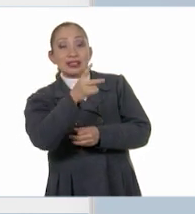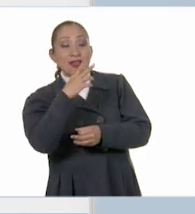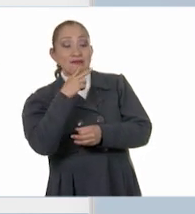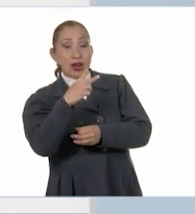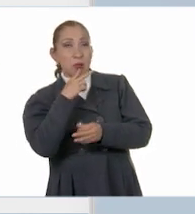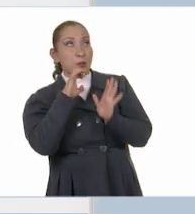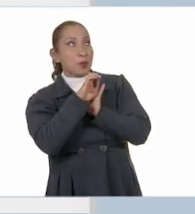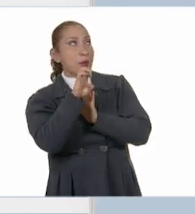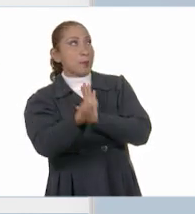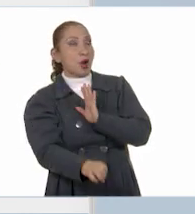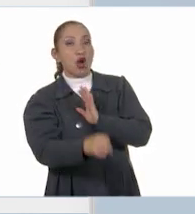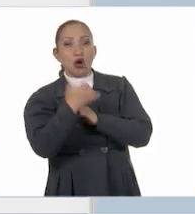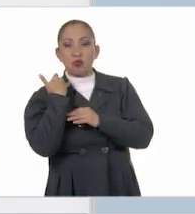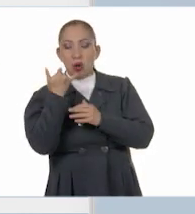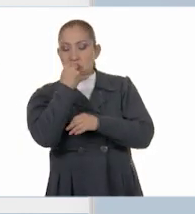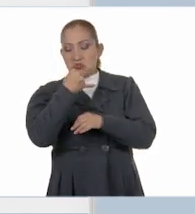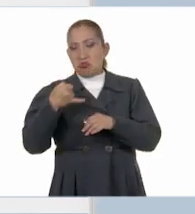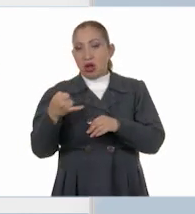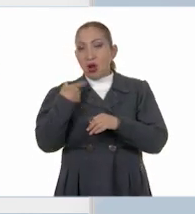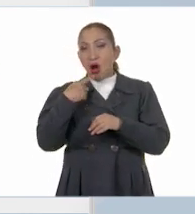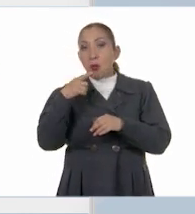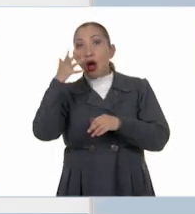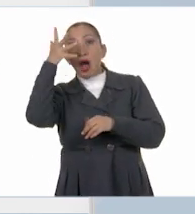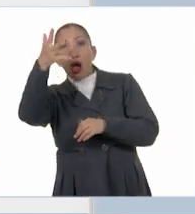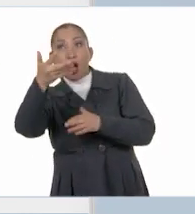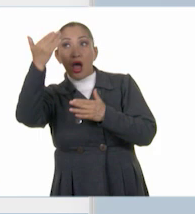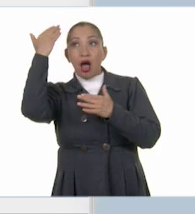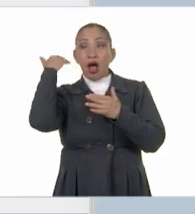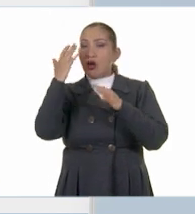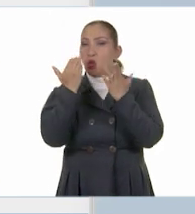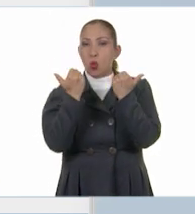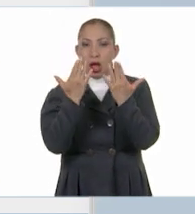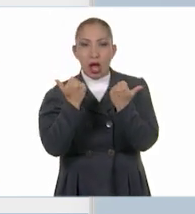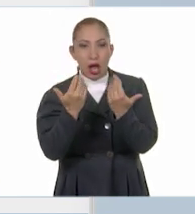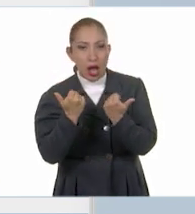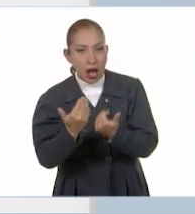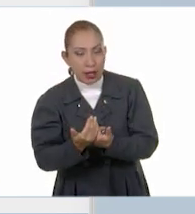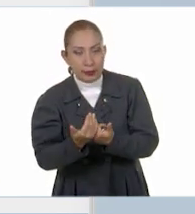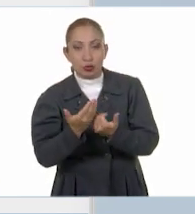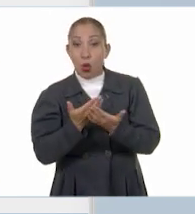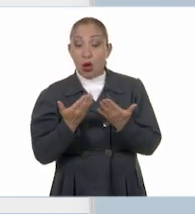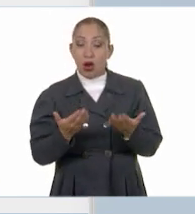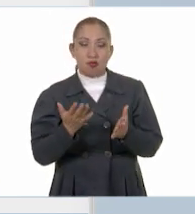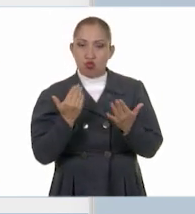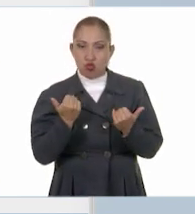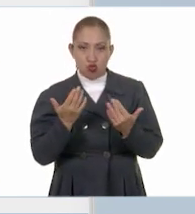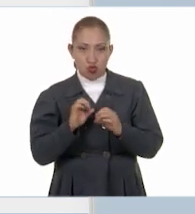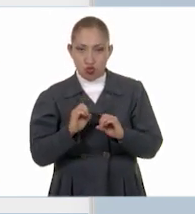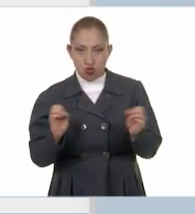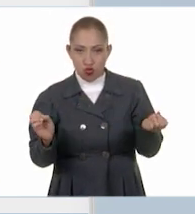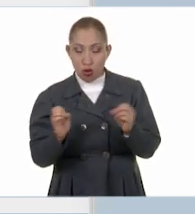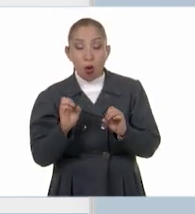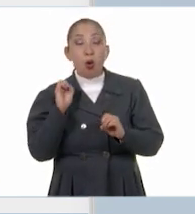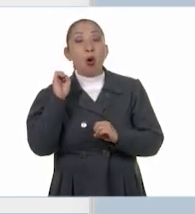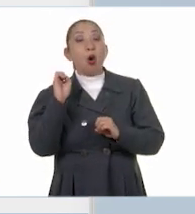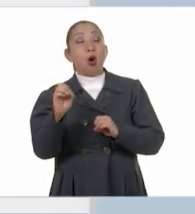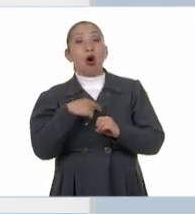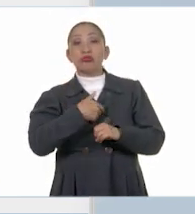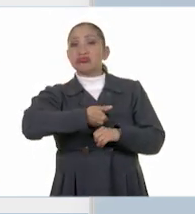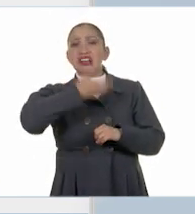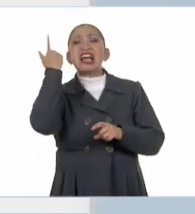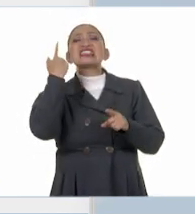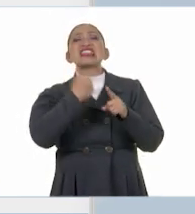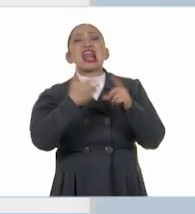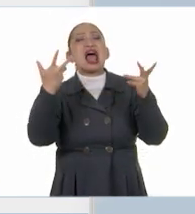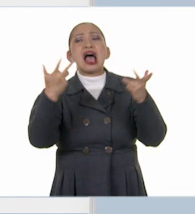verbos, digamos, neutral, y no se refiere necesariamente a un tiempo, como el pasado, el presente o el futuro. Ni tampoco sabes